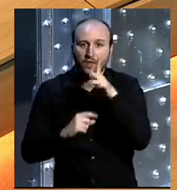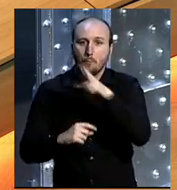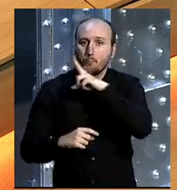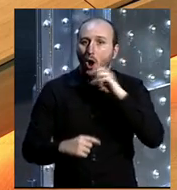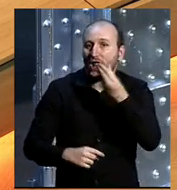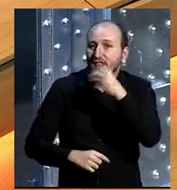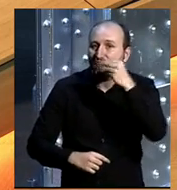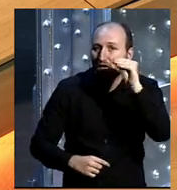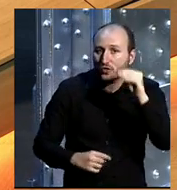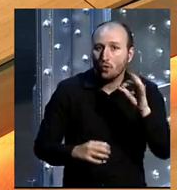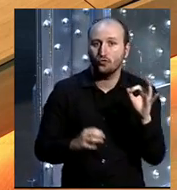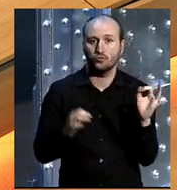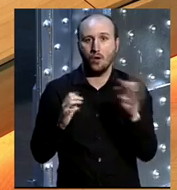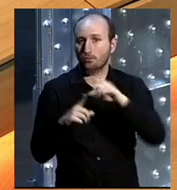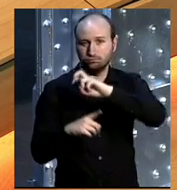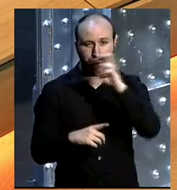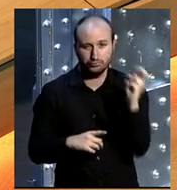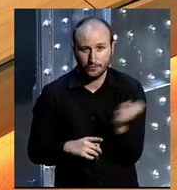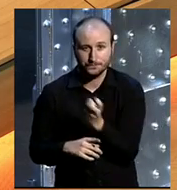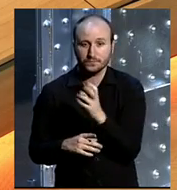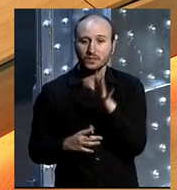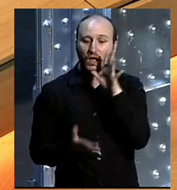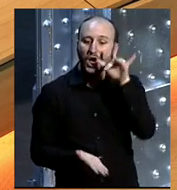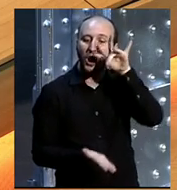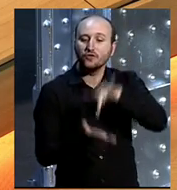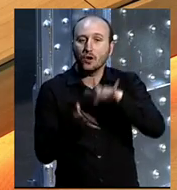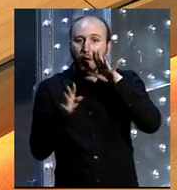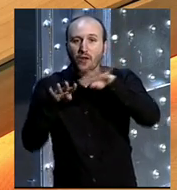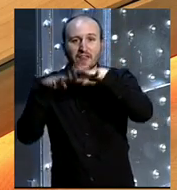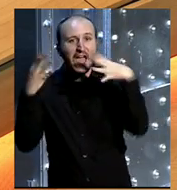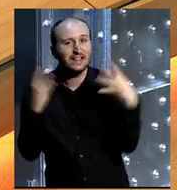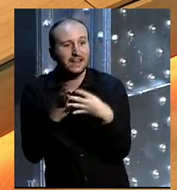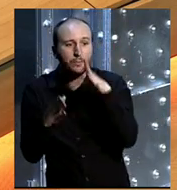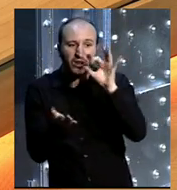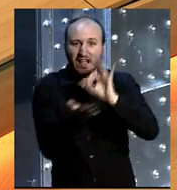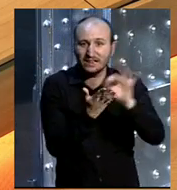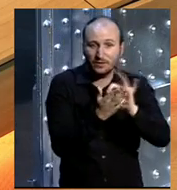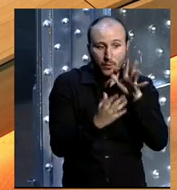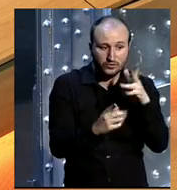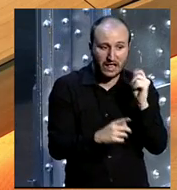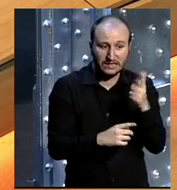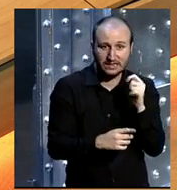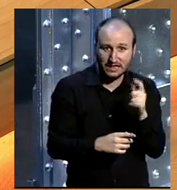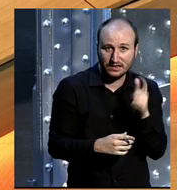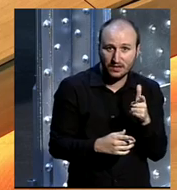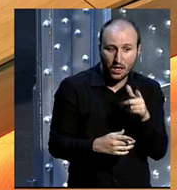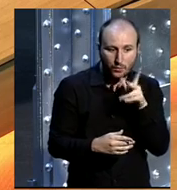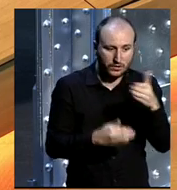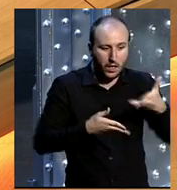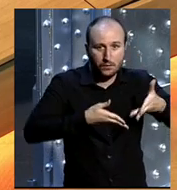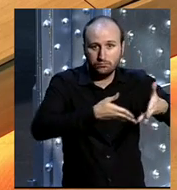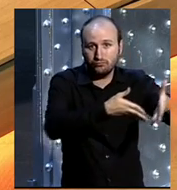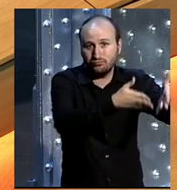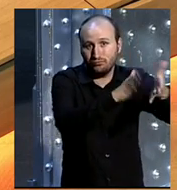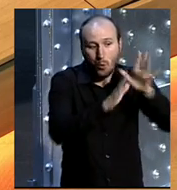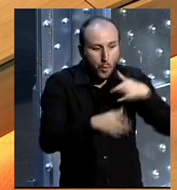Aquellos célebres problemas que hubo. Y ahora estamos teniendo problemas con Internet en muchos servicios porque muchos datos nuestros se van, no sabemos a dónde, pero están